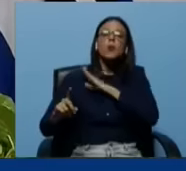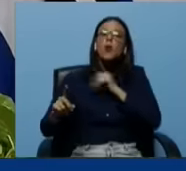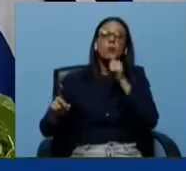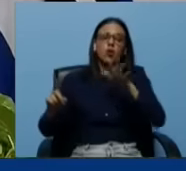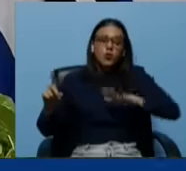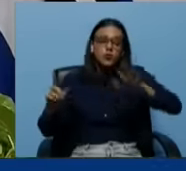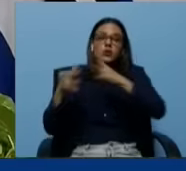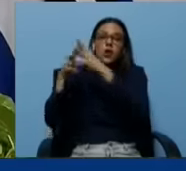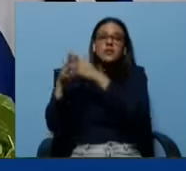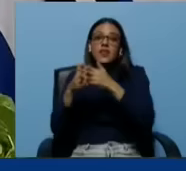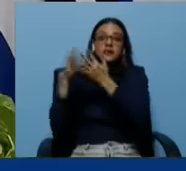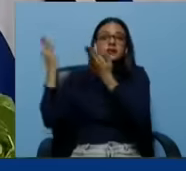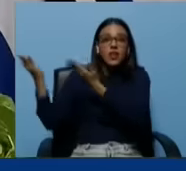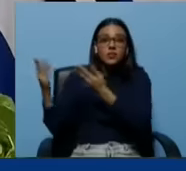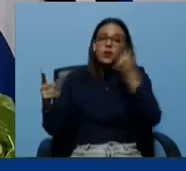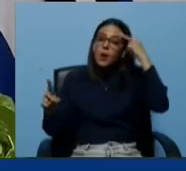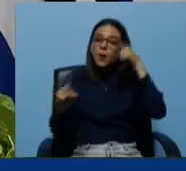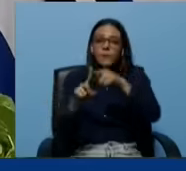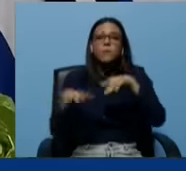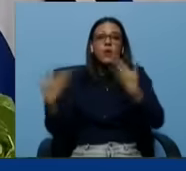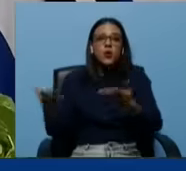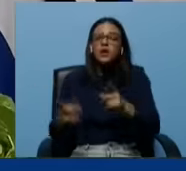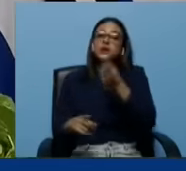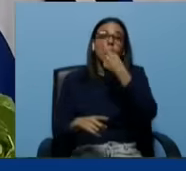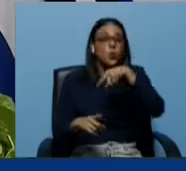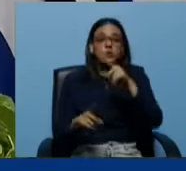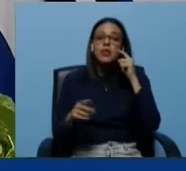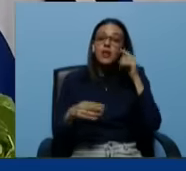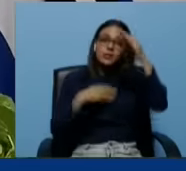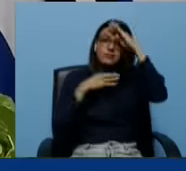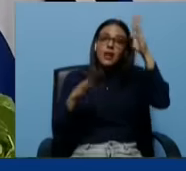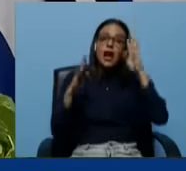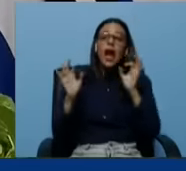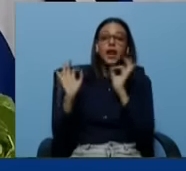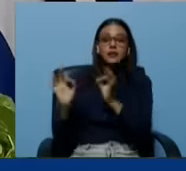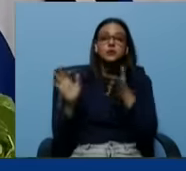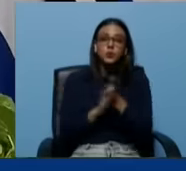Y por lo tanto, no descarten